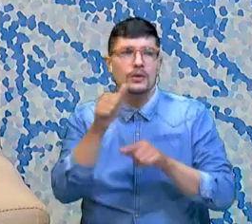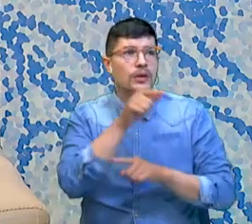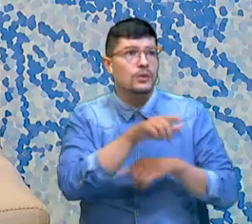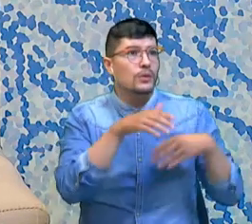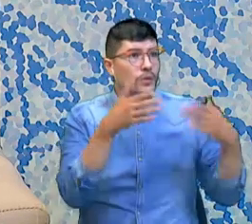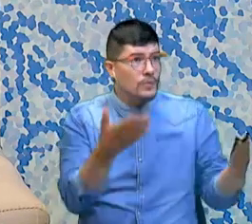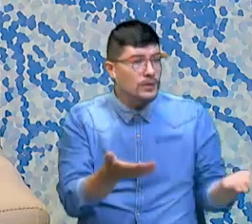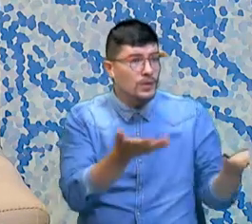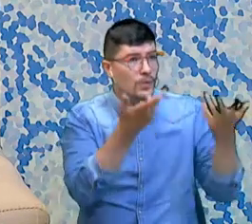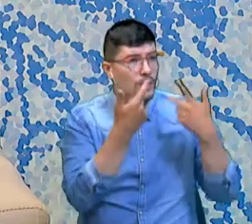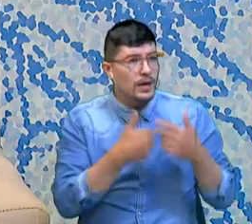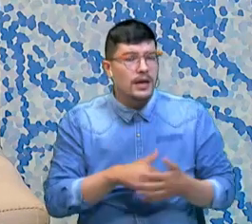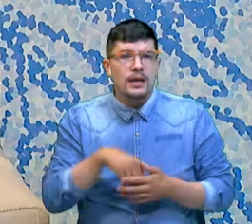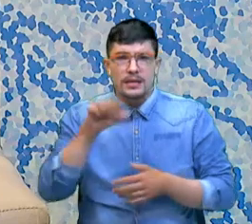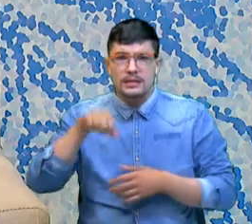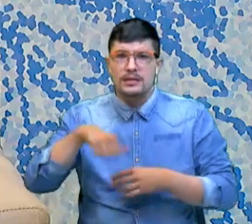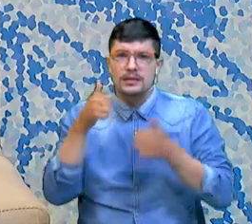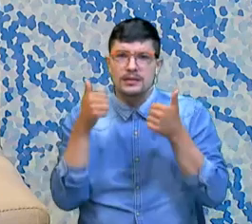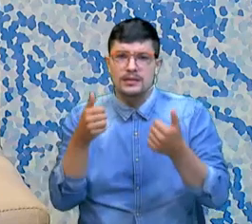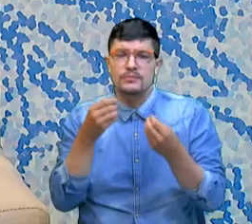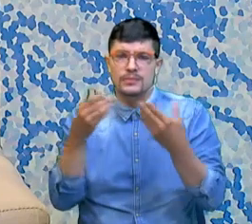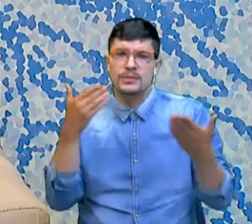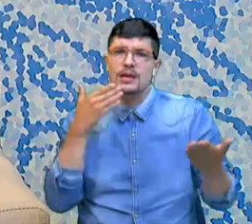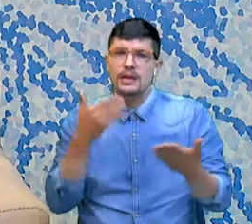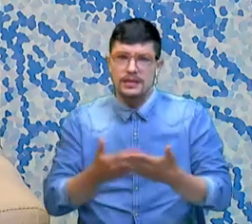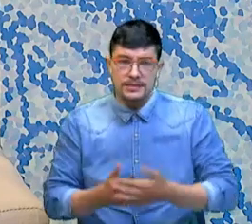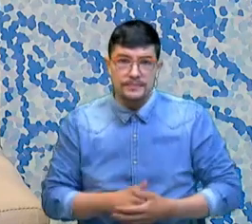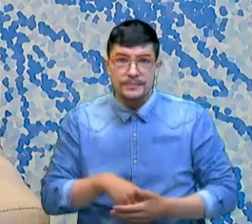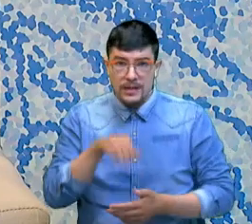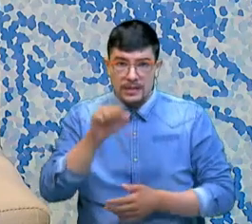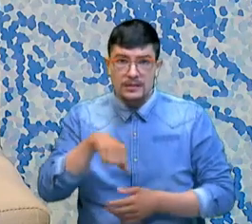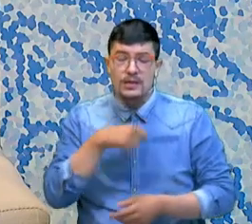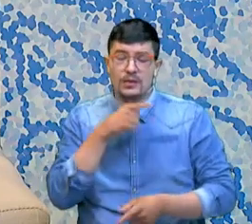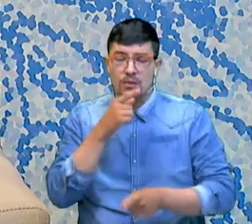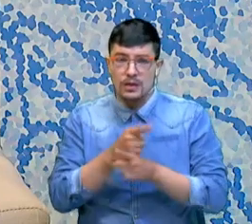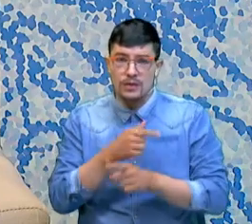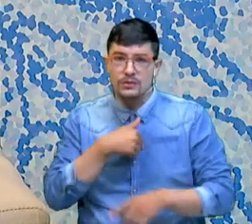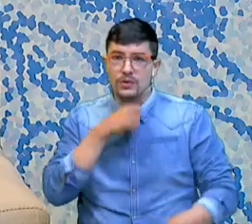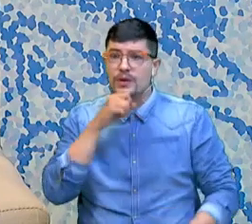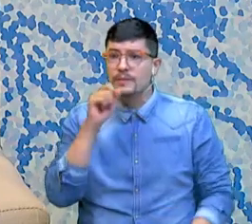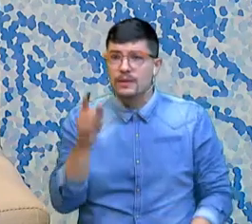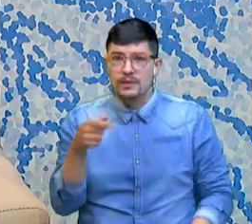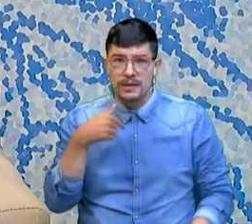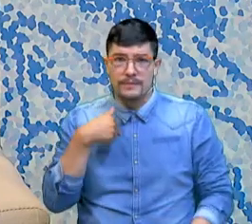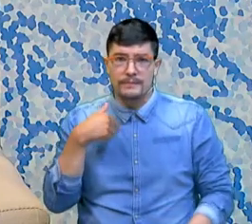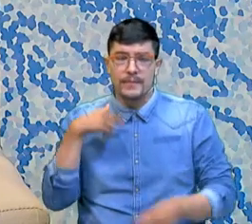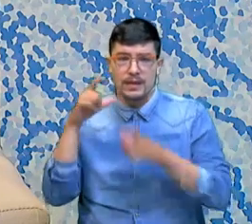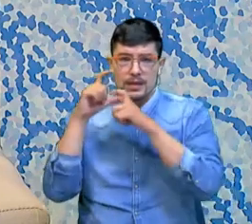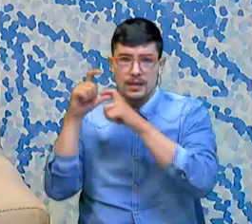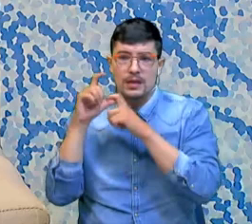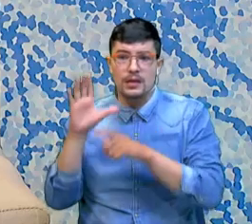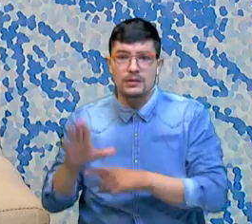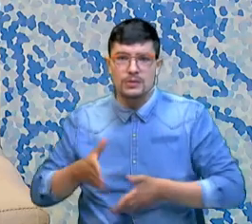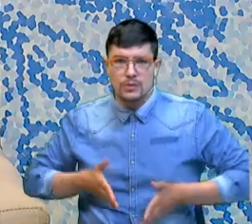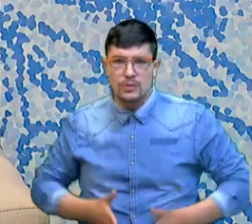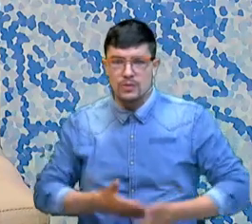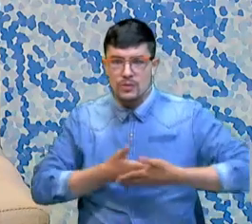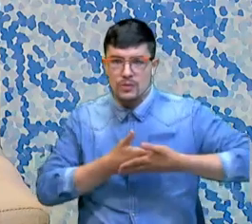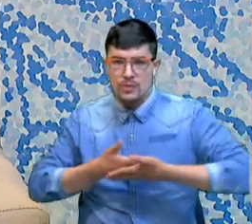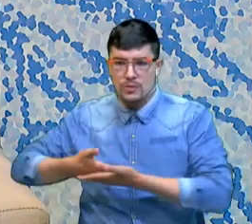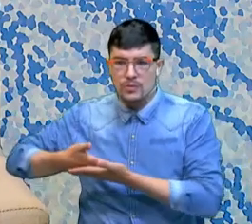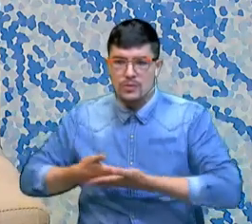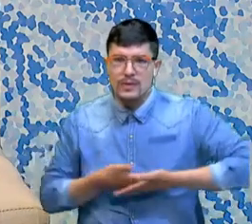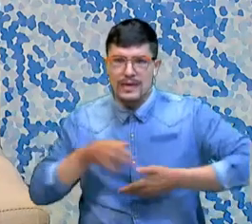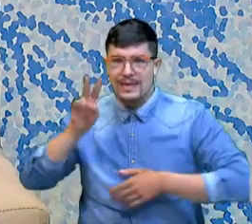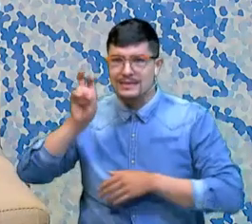doña Carmen? Cuéntenos. Muchas gracias. Es para hacer la siguiente consulta. Mi nuera tuvo la bebé hace 7 meses